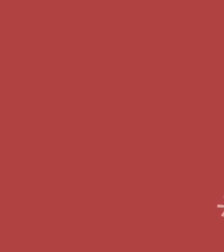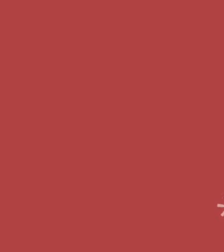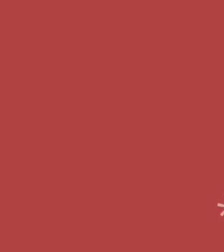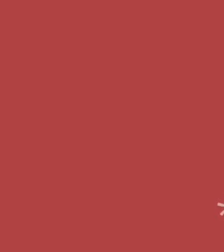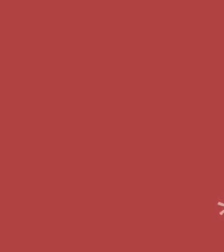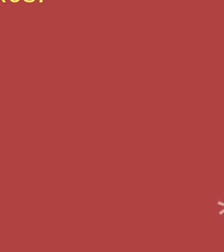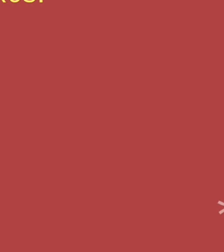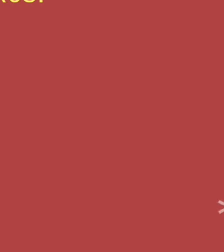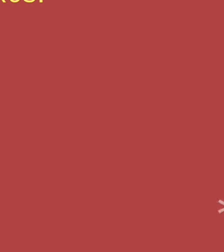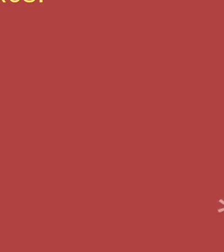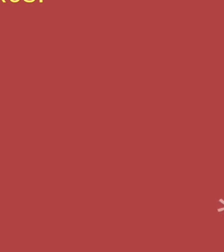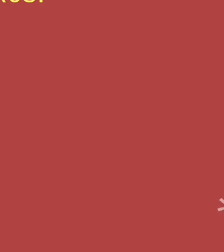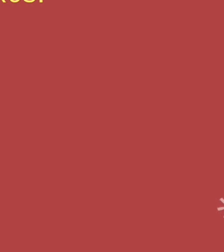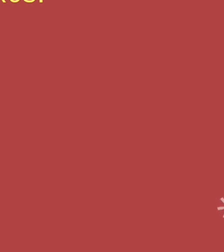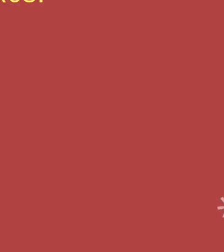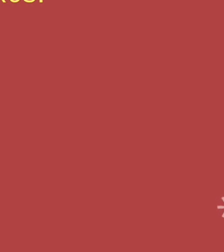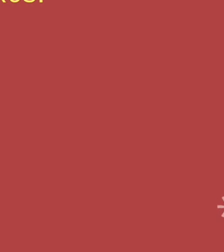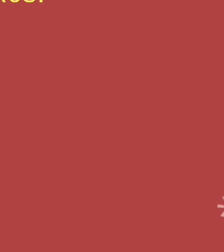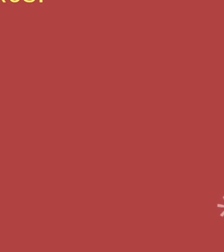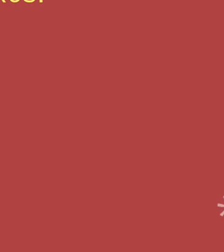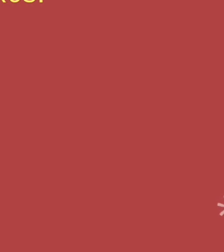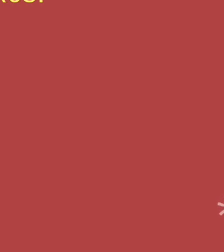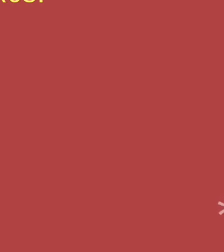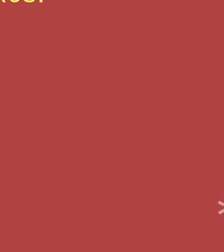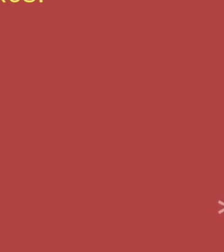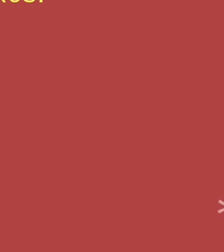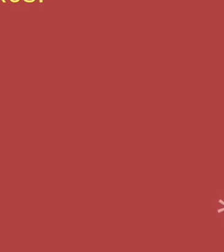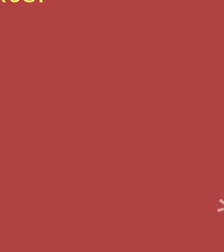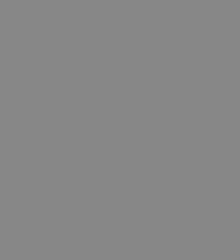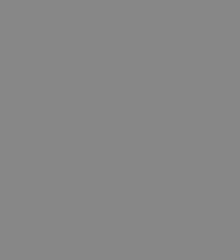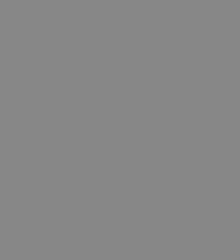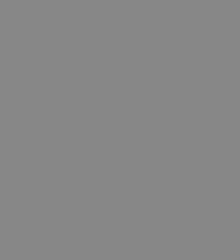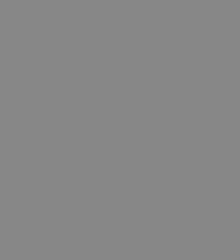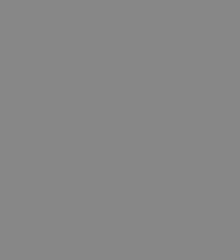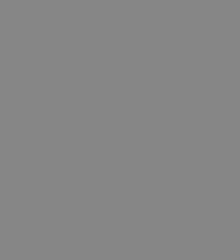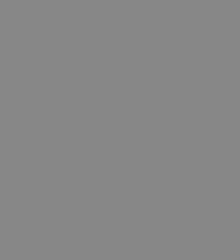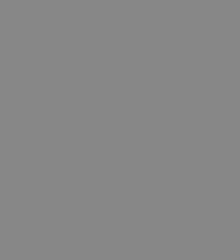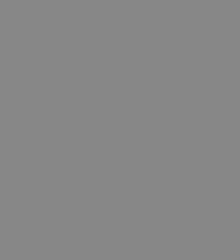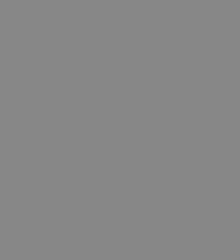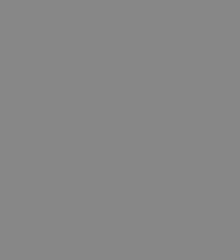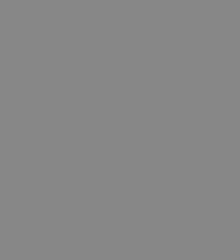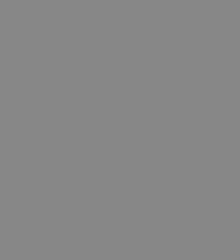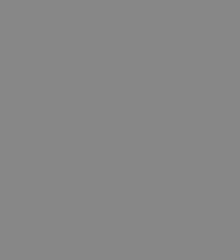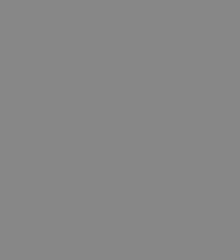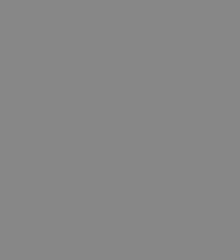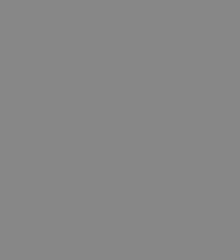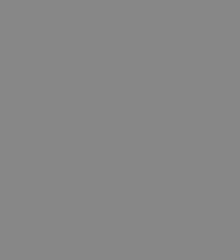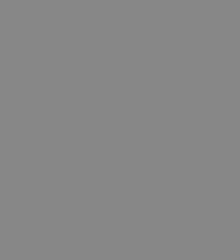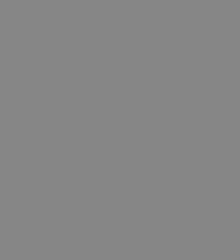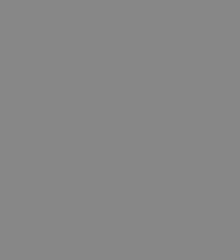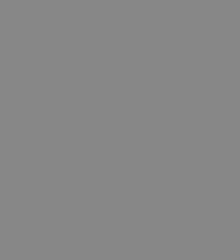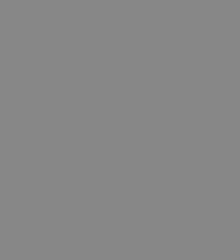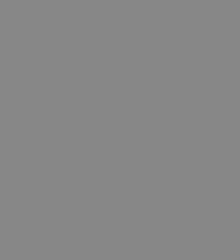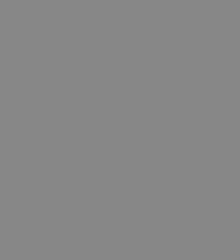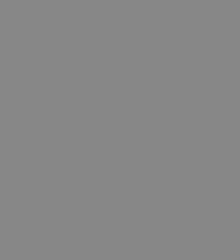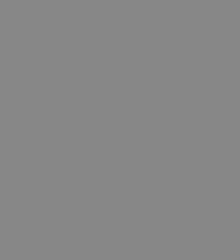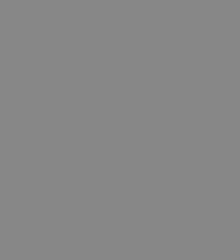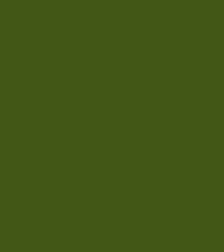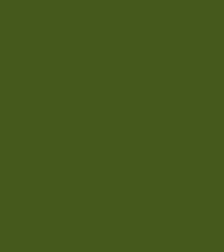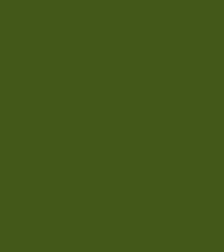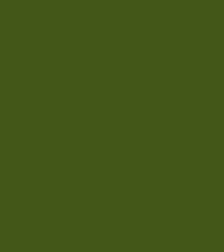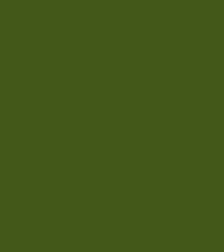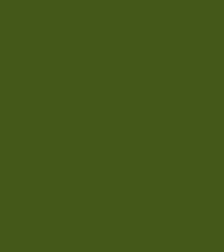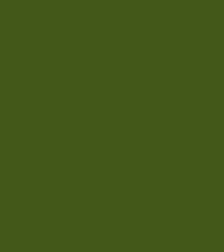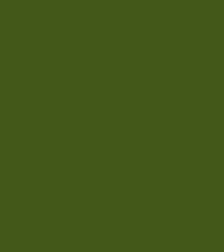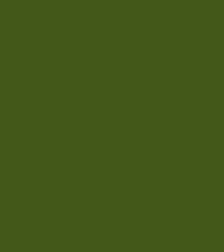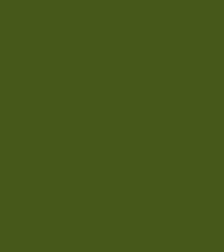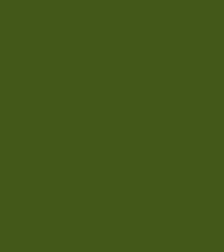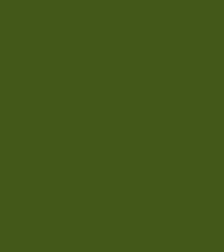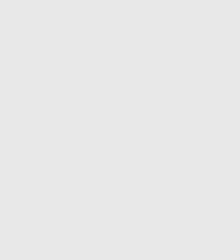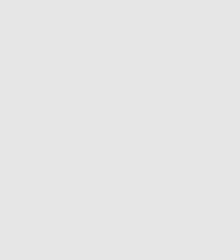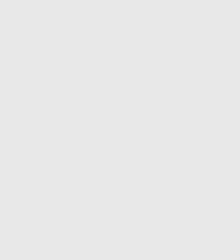pronto.